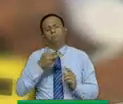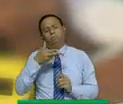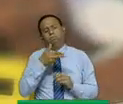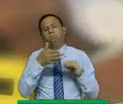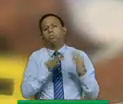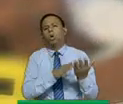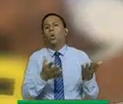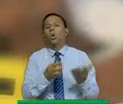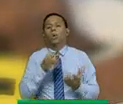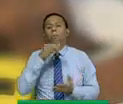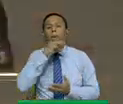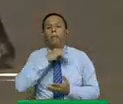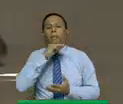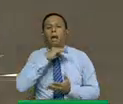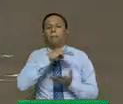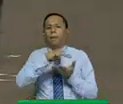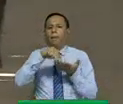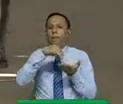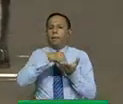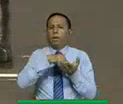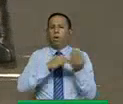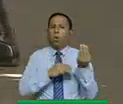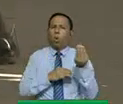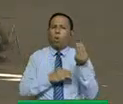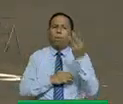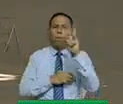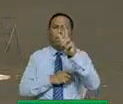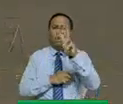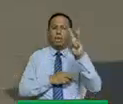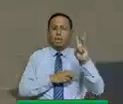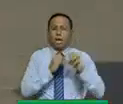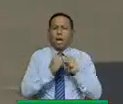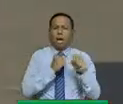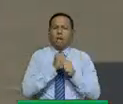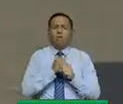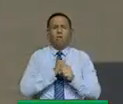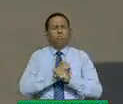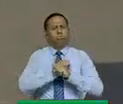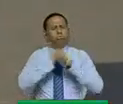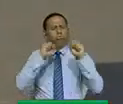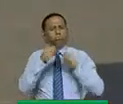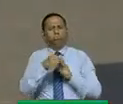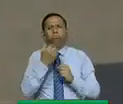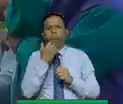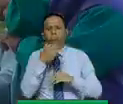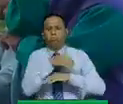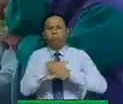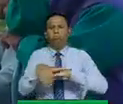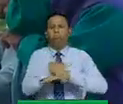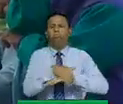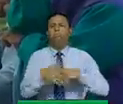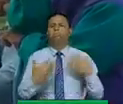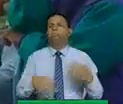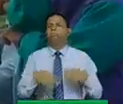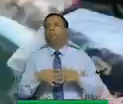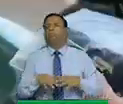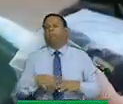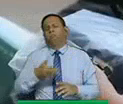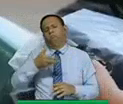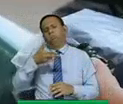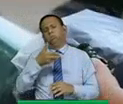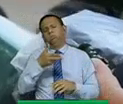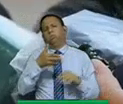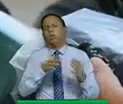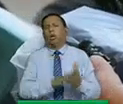de Manabí. Un joven de 26 años fue abatido a tiros a plena luz del día en la zona comercial de Cuba de la parroquia Eloy Alfaro. Al parecer, dos